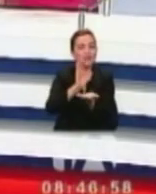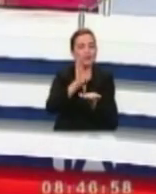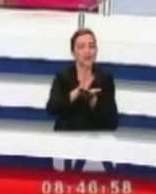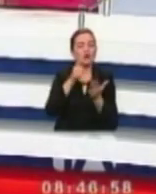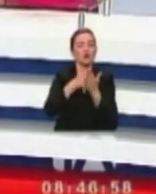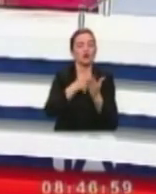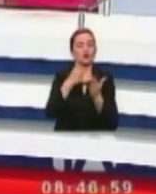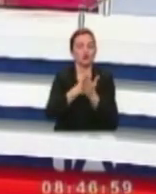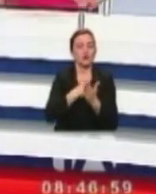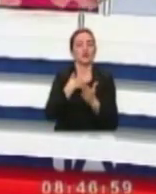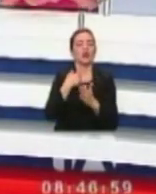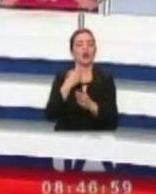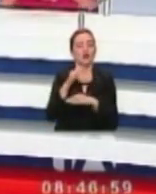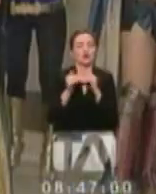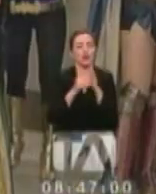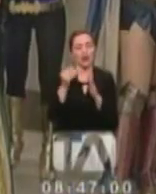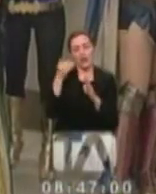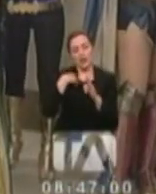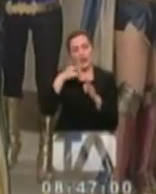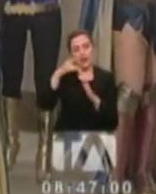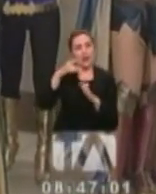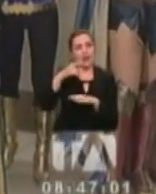Lucha contra el Cáncer Infantil.